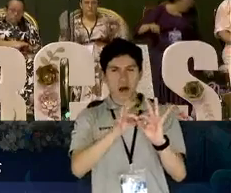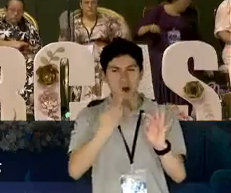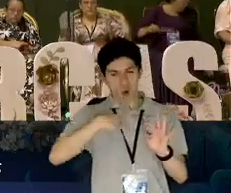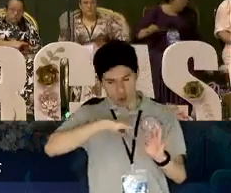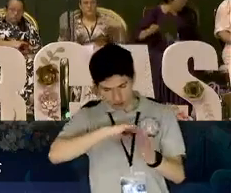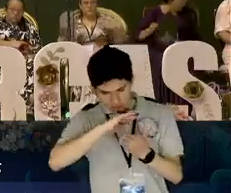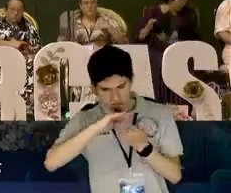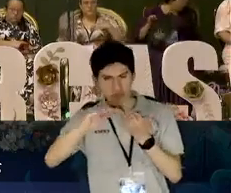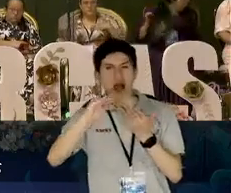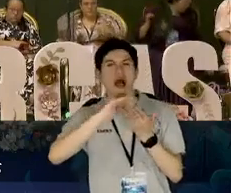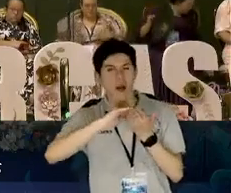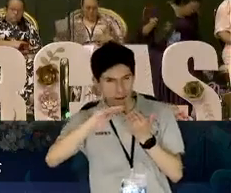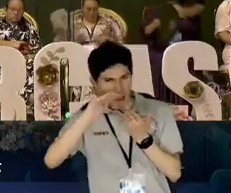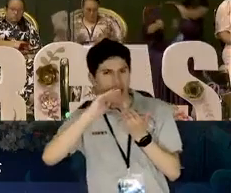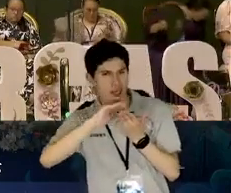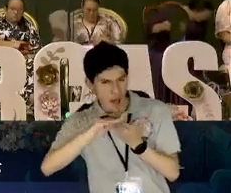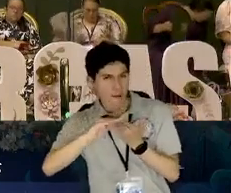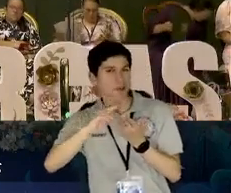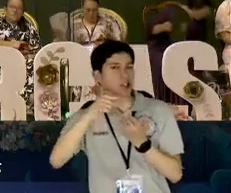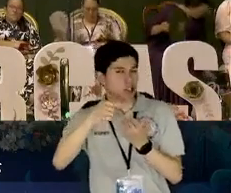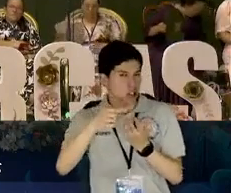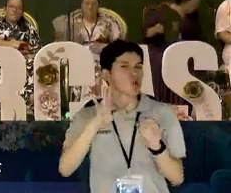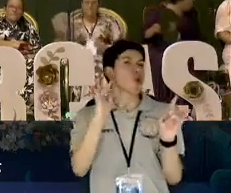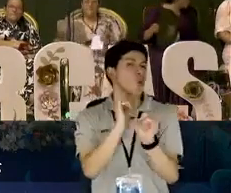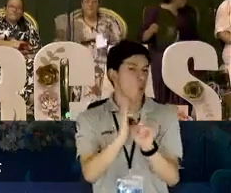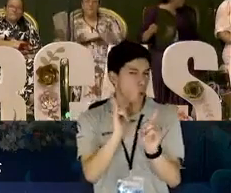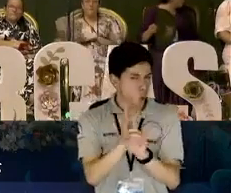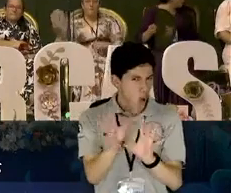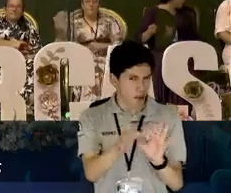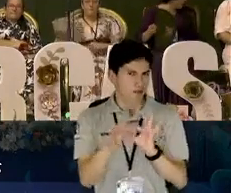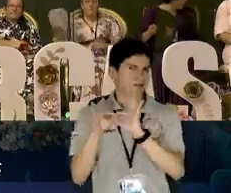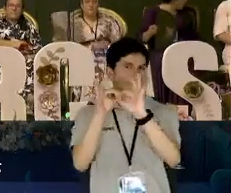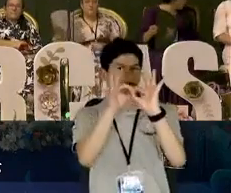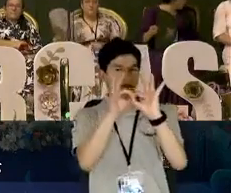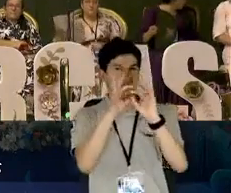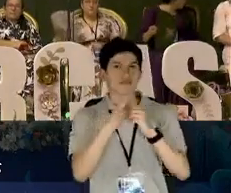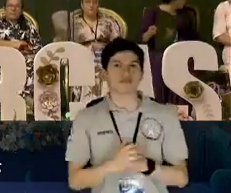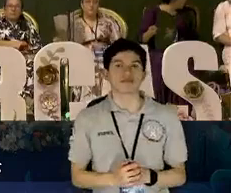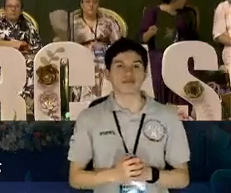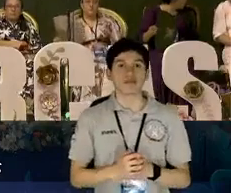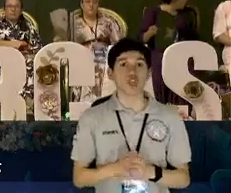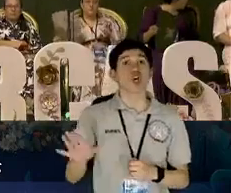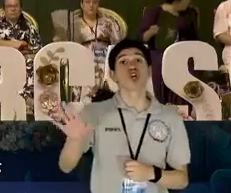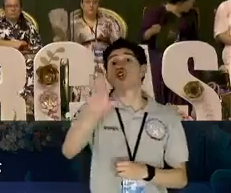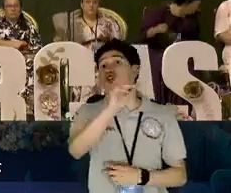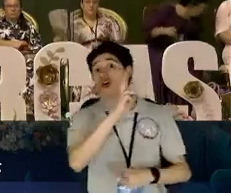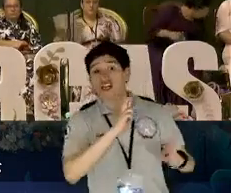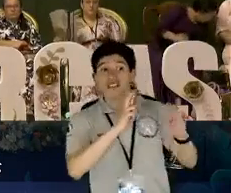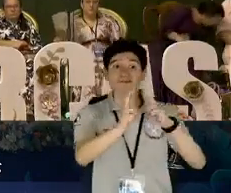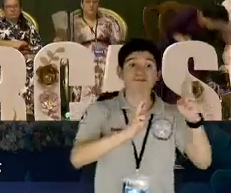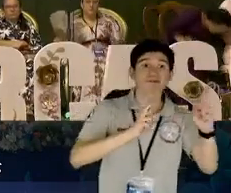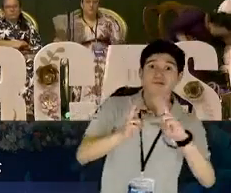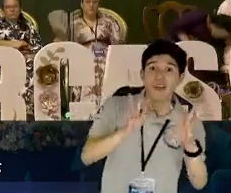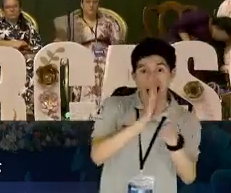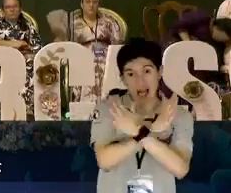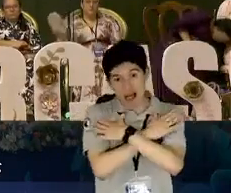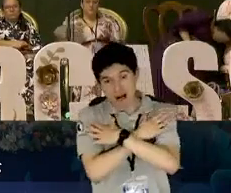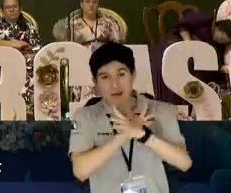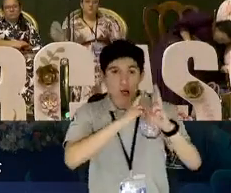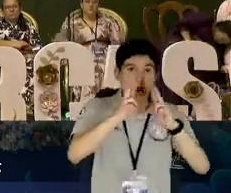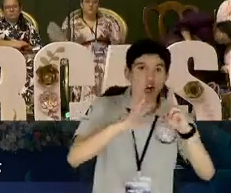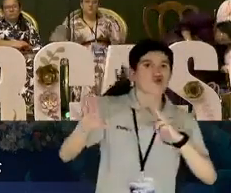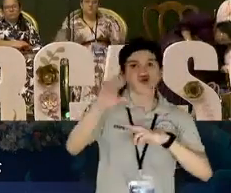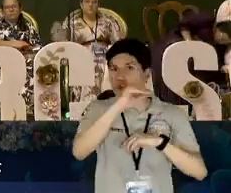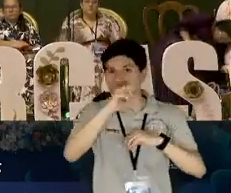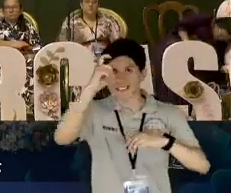esencial de la unidad, por eso todas las relaciones afectivas requieren del perdón. ¿Y qué dice la palabra del Señor?